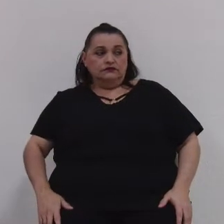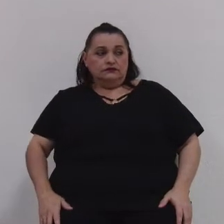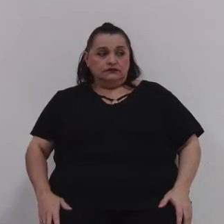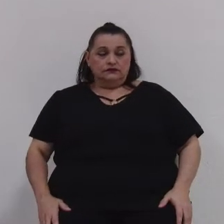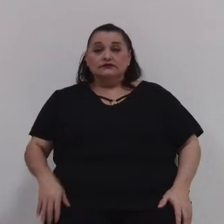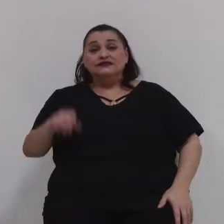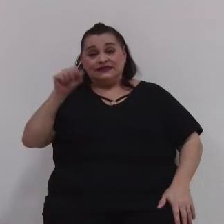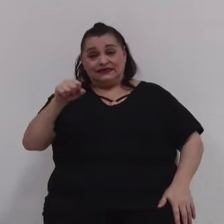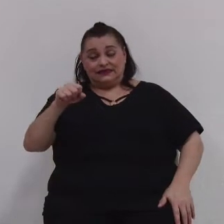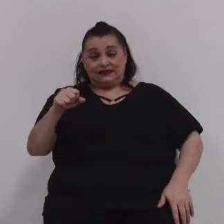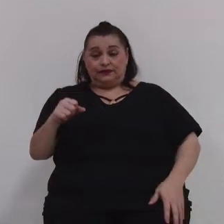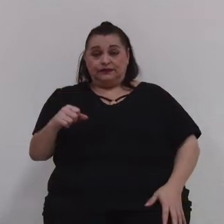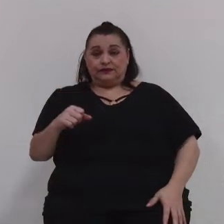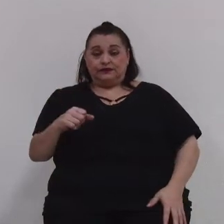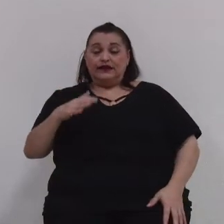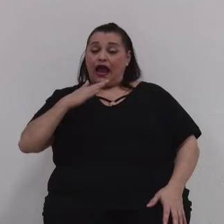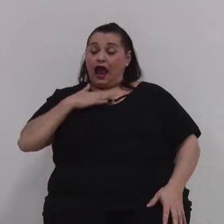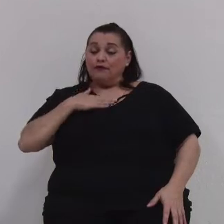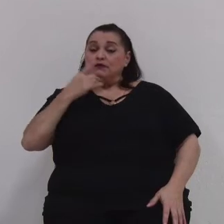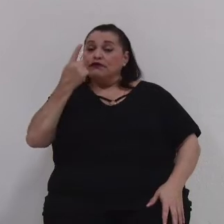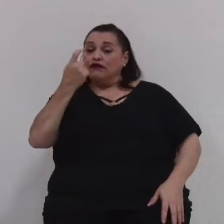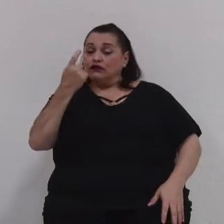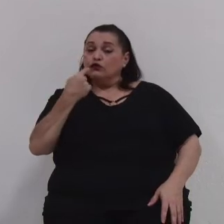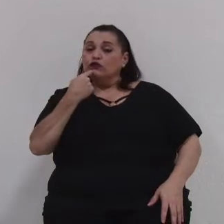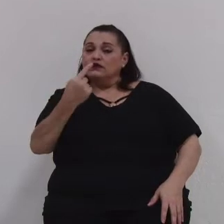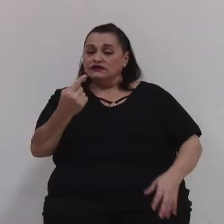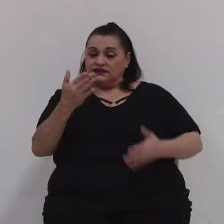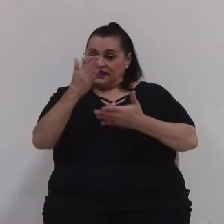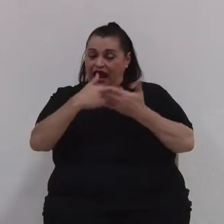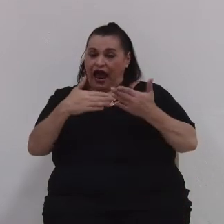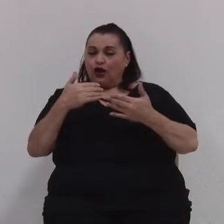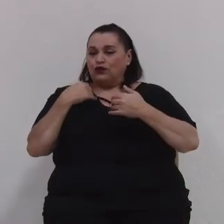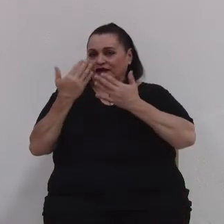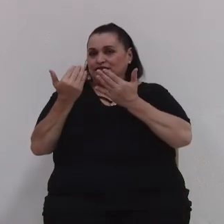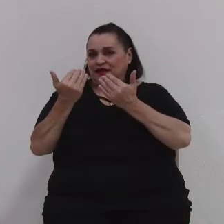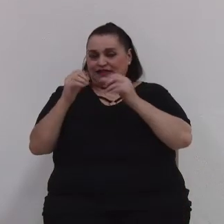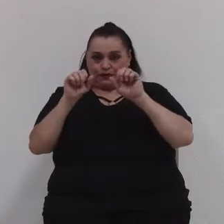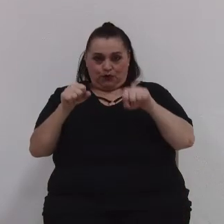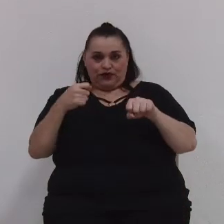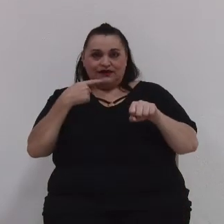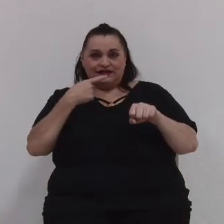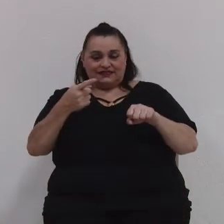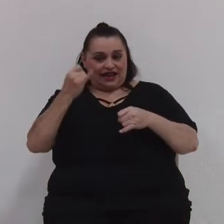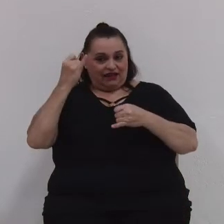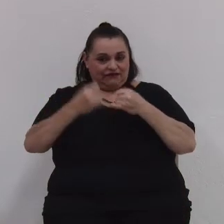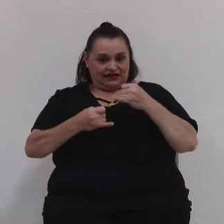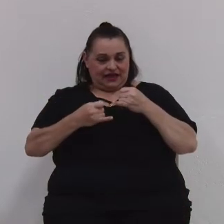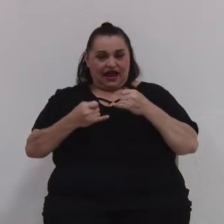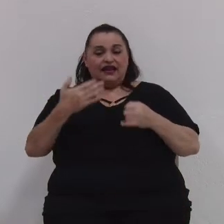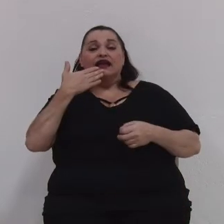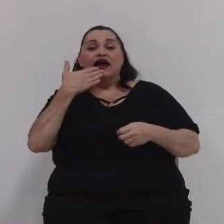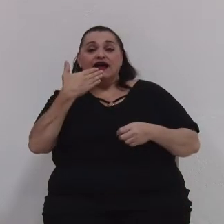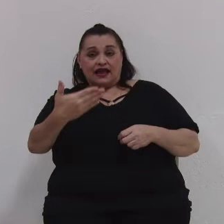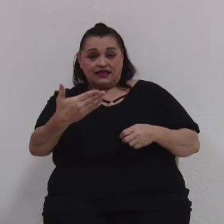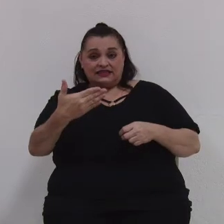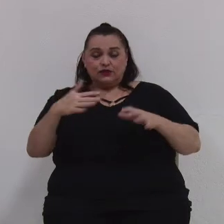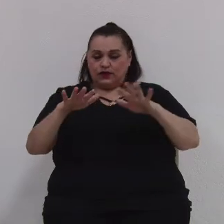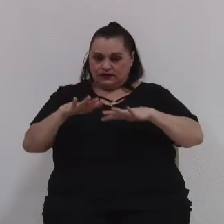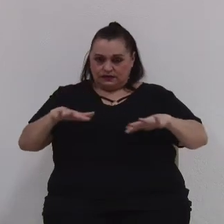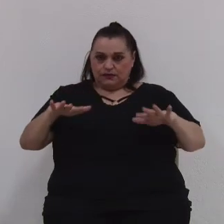Sí, a mí se me quedó por fuera algo que tenía la esperanza de poder abordar al final, y agradezco el